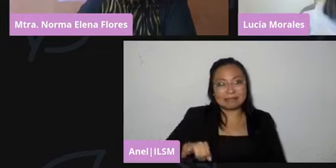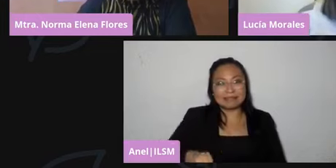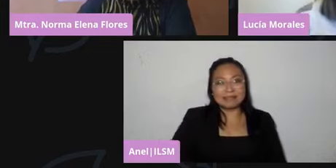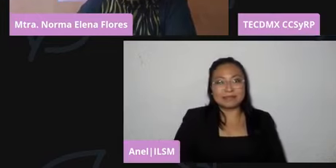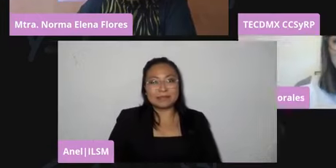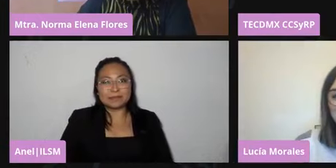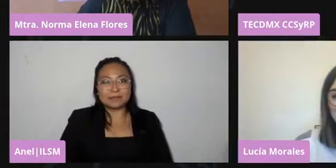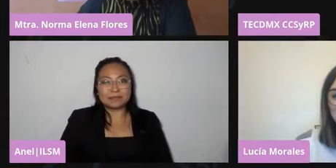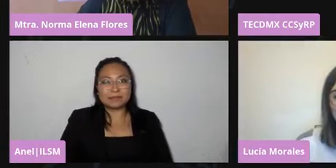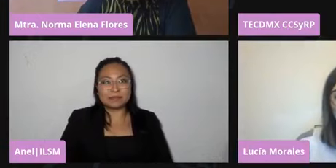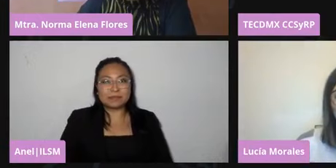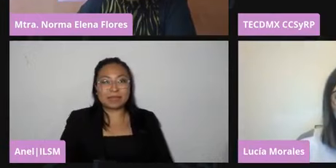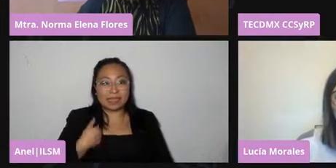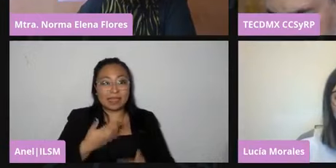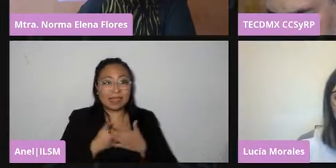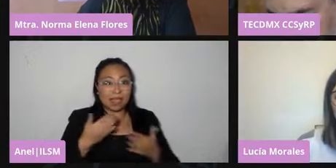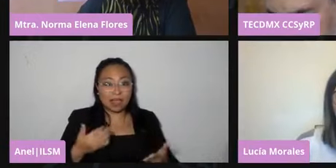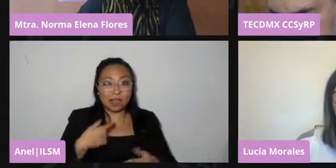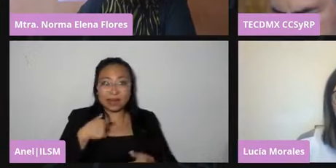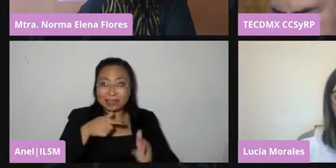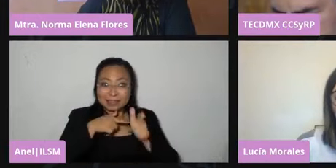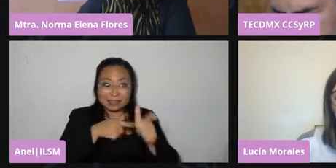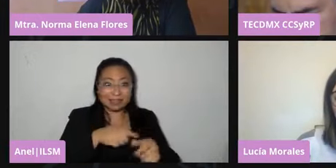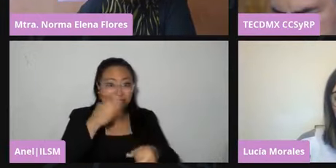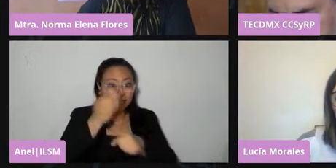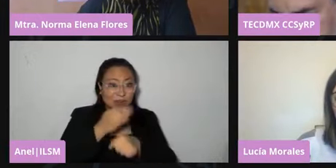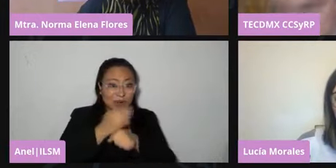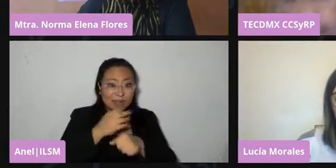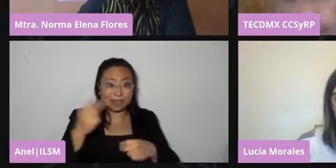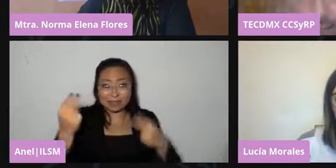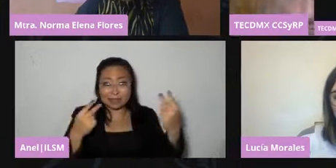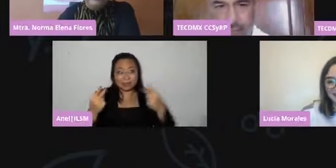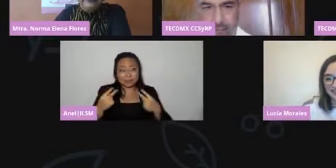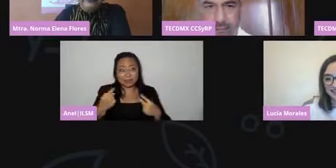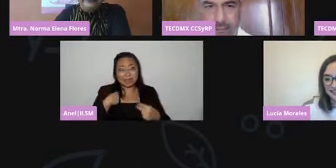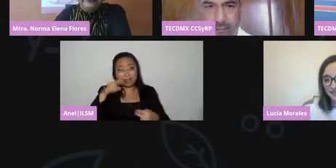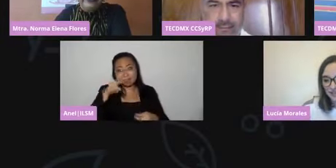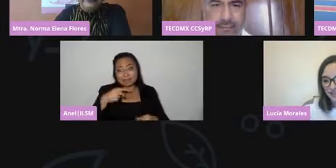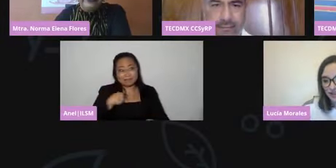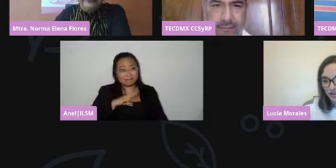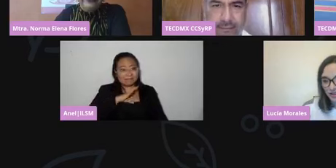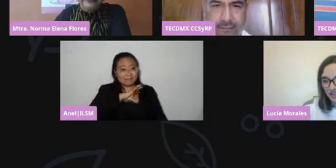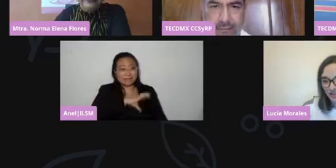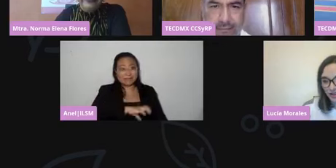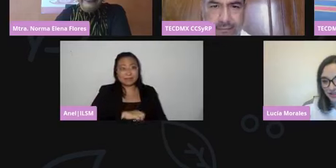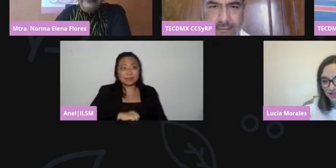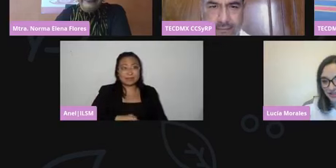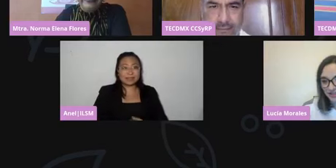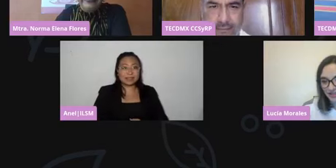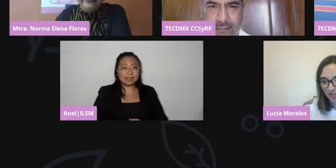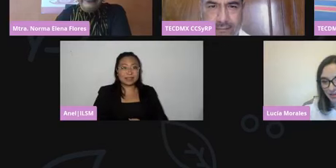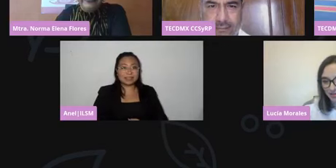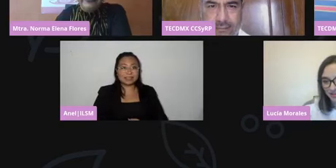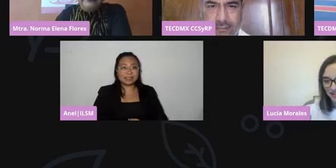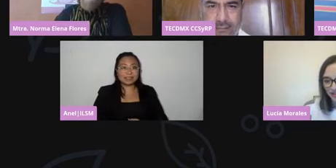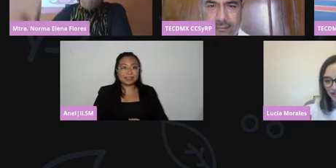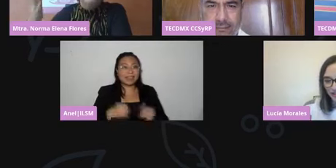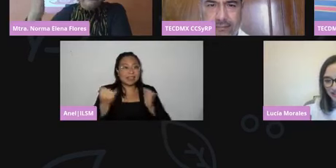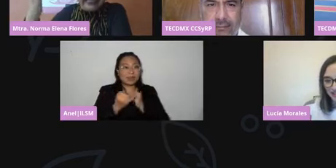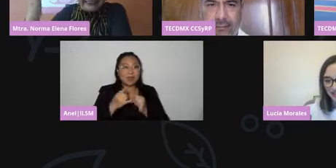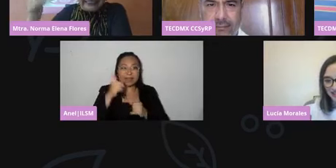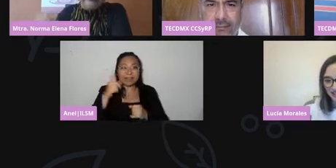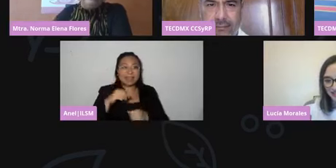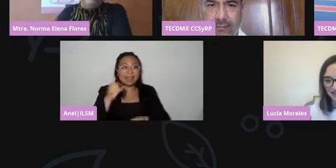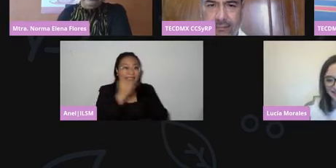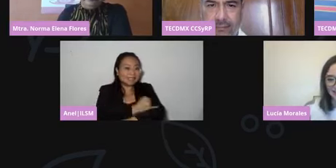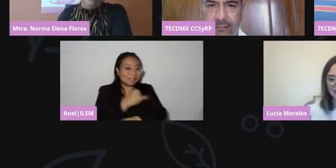y que ahorita estén siguiendo esta transmisión, de verdad que me llena de mucha dicha, y bueno, aquí estoy viendo que saludos desde Iztapalapa, Lupita, yo